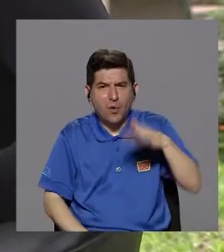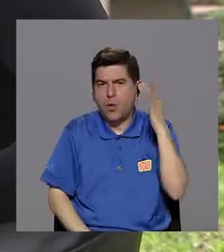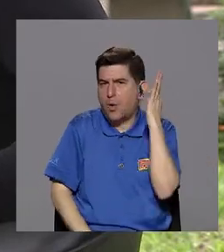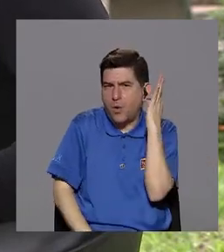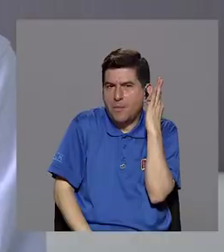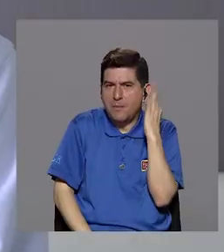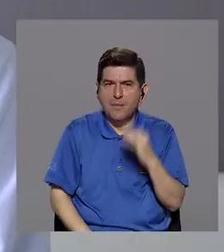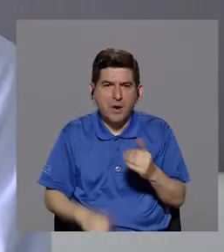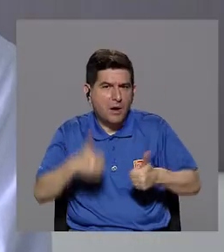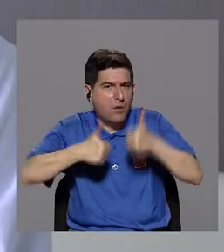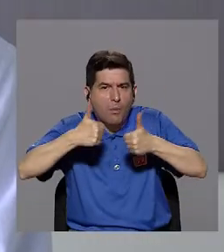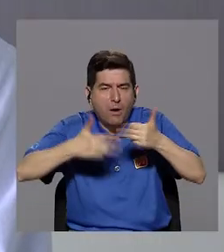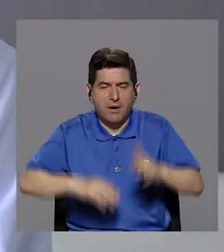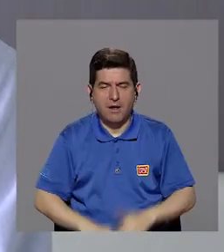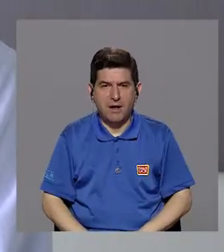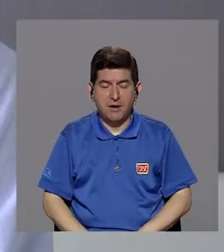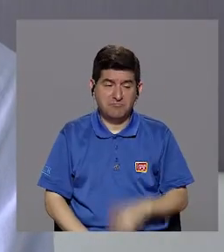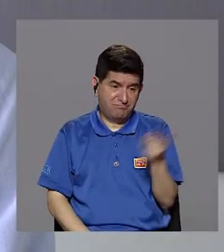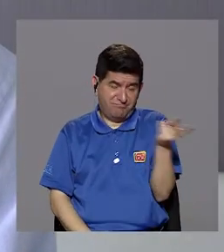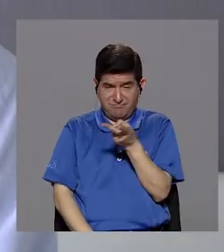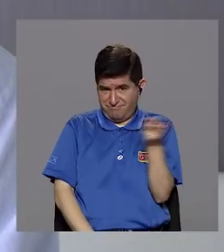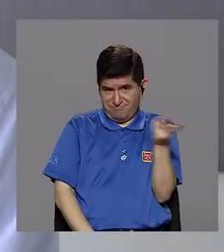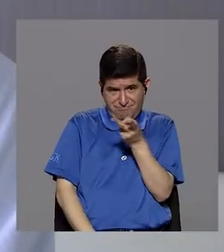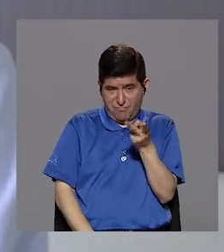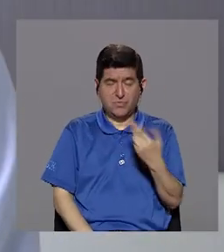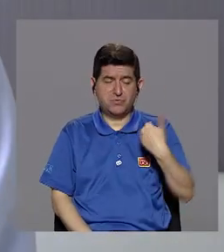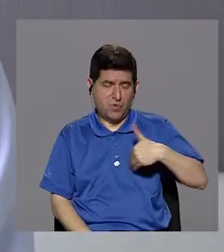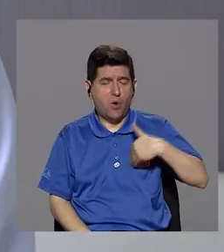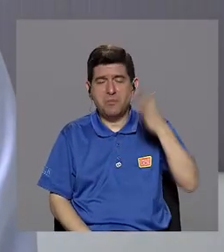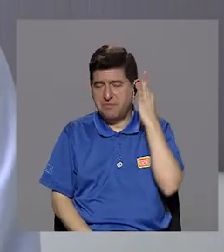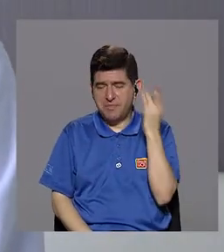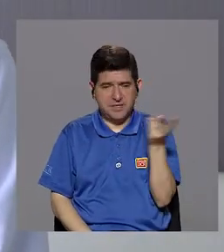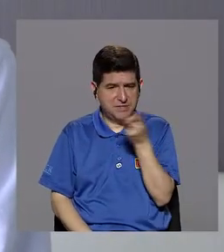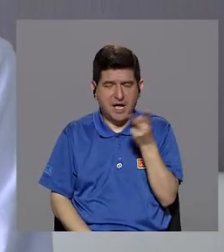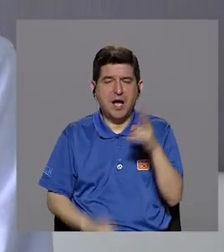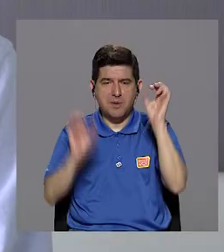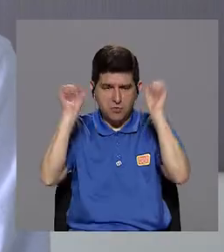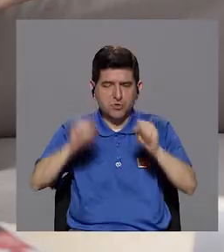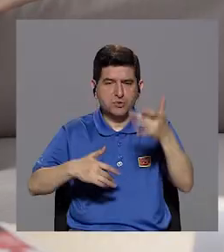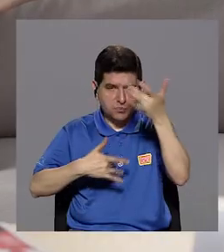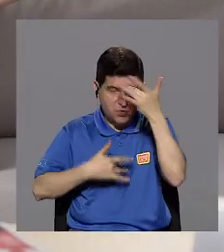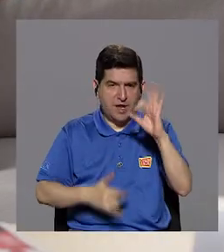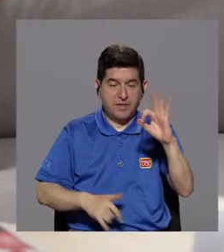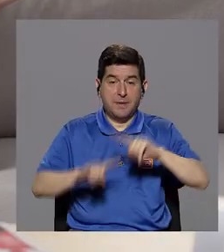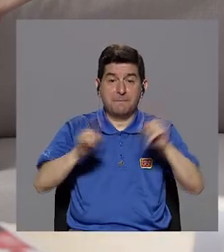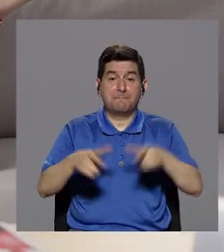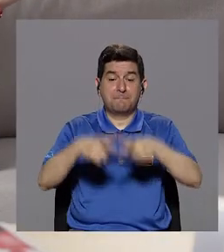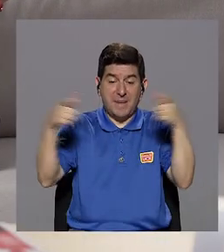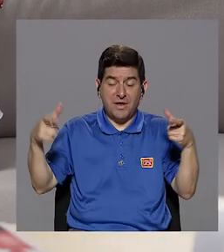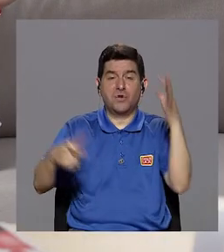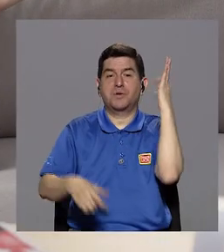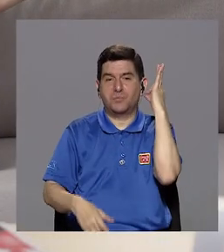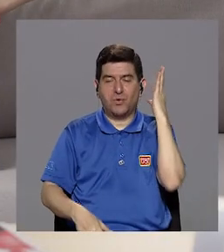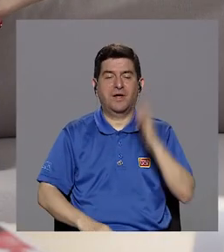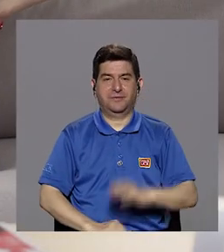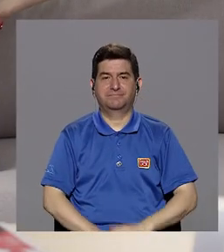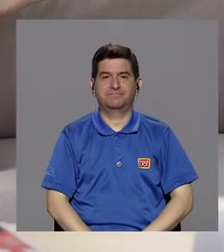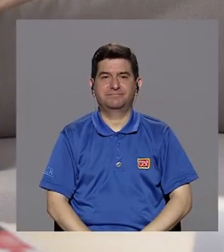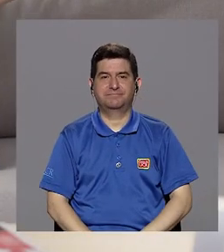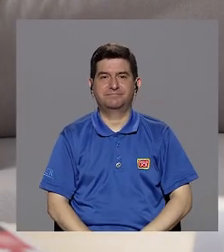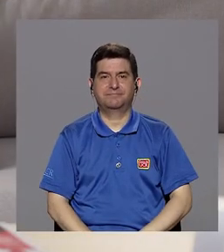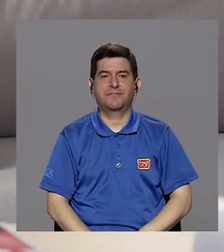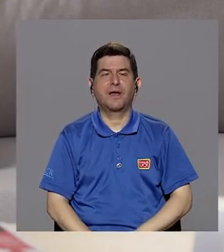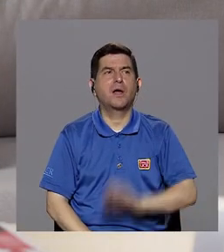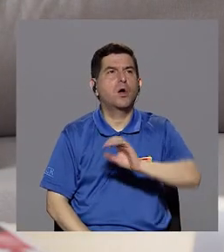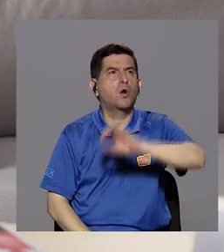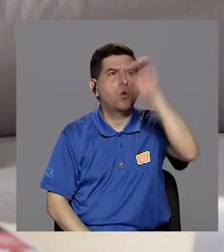mujeres? La padecen ambos, hombres como mujeres, pero la gran mayoría son mujeres. Sí, es